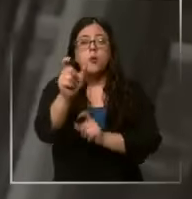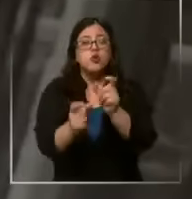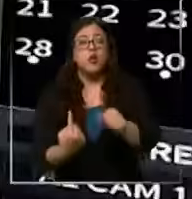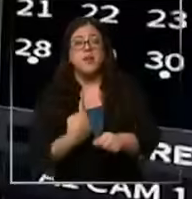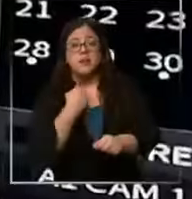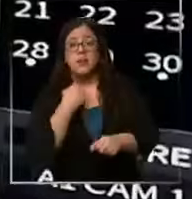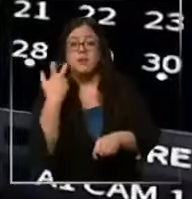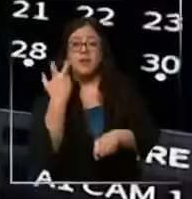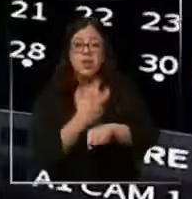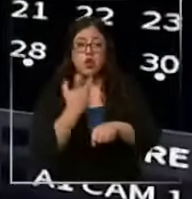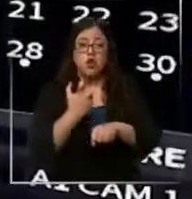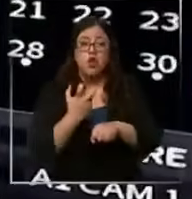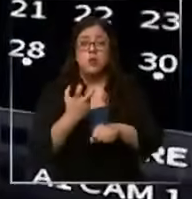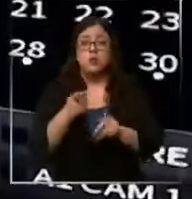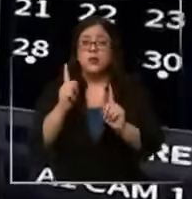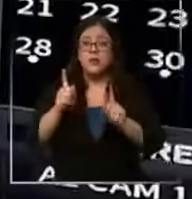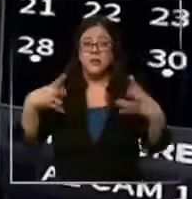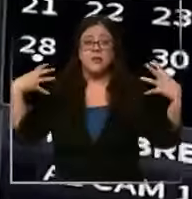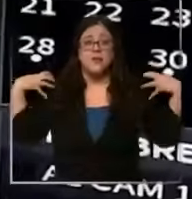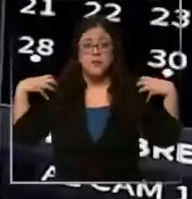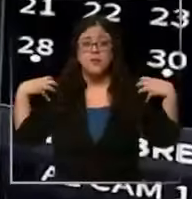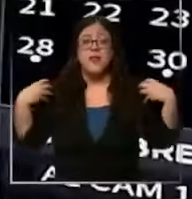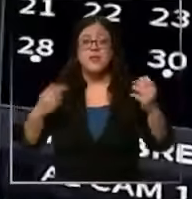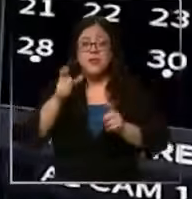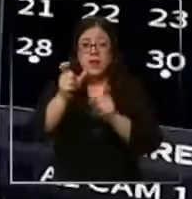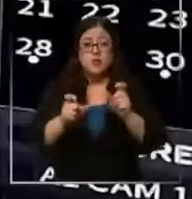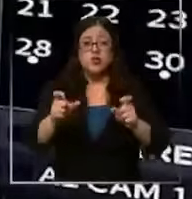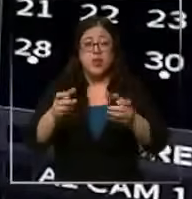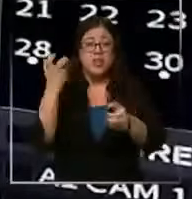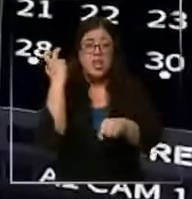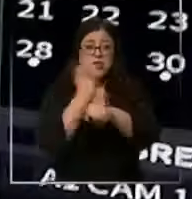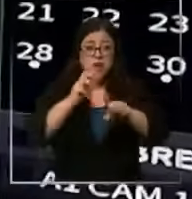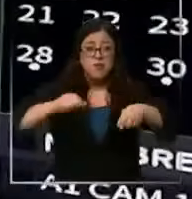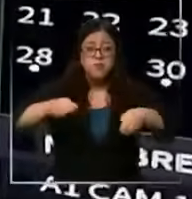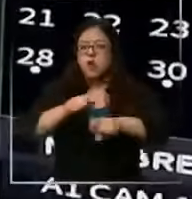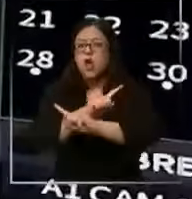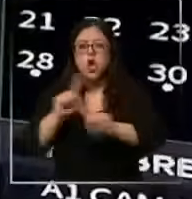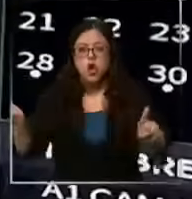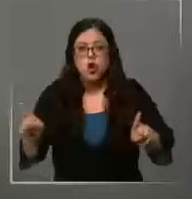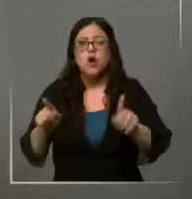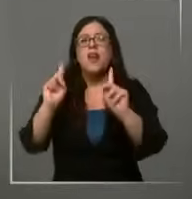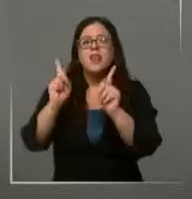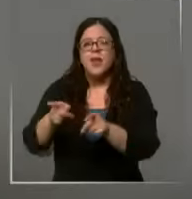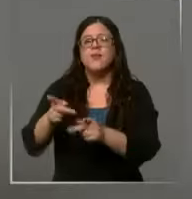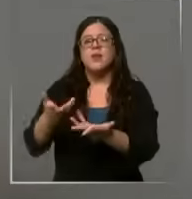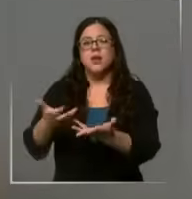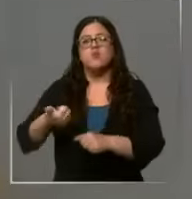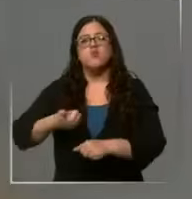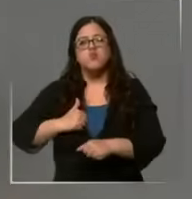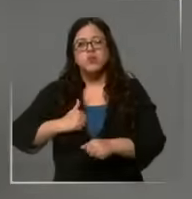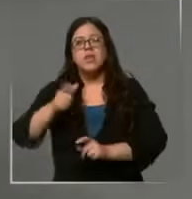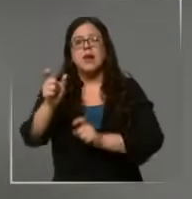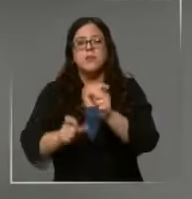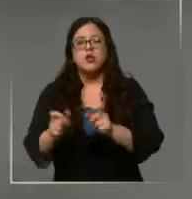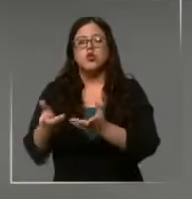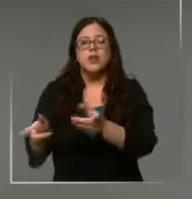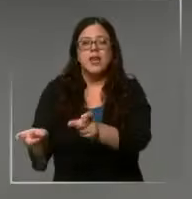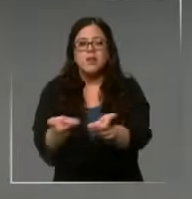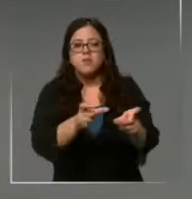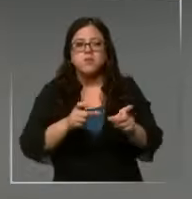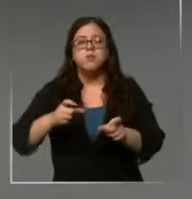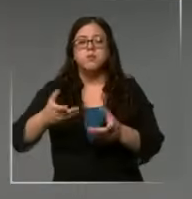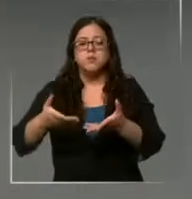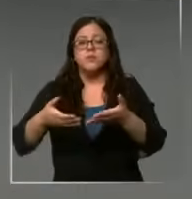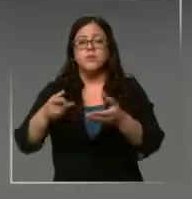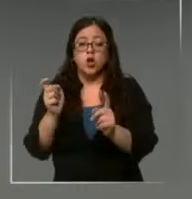de los robos quienes deben encargarse de los motochorros, sino las policías y funcionarios de seguridad. Contactamos al municipio